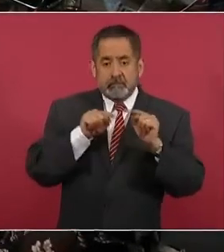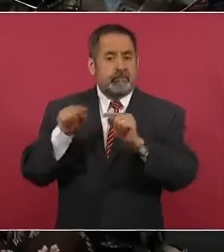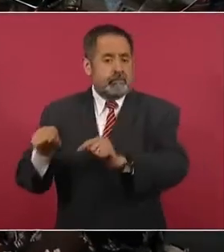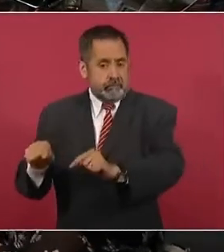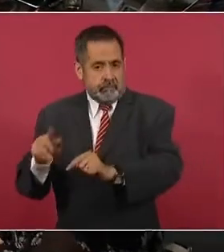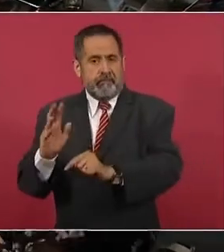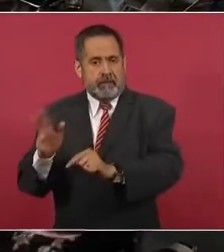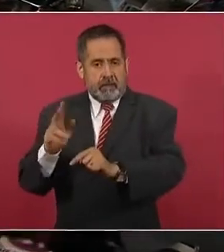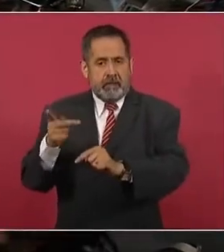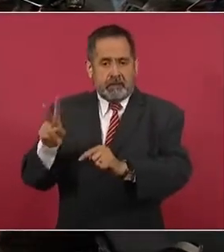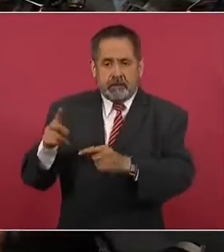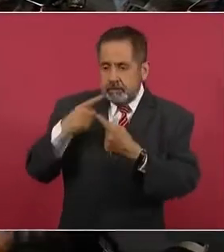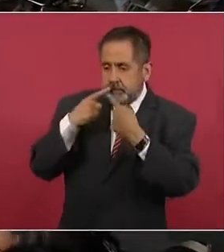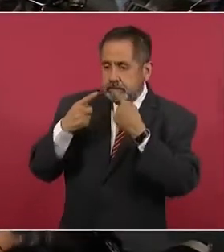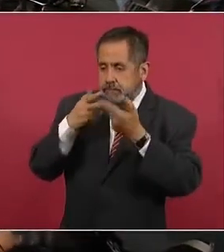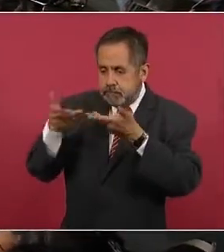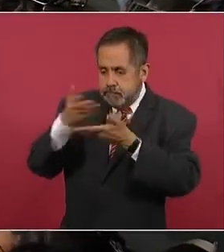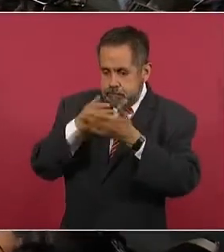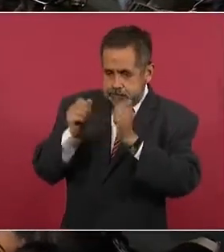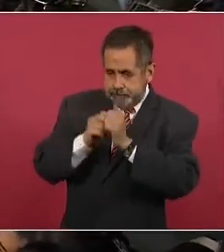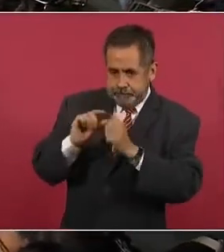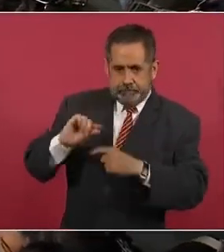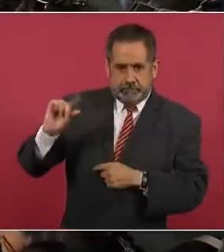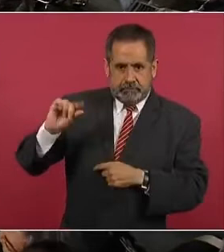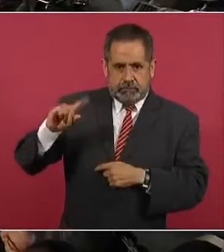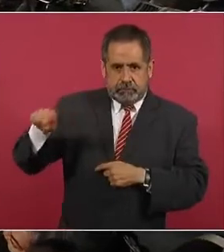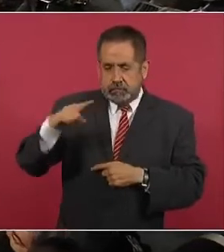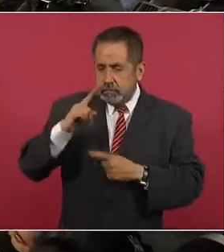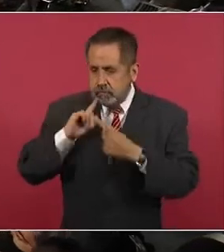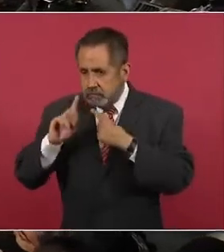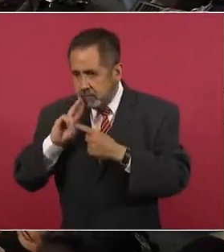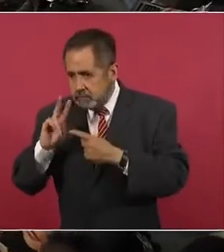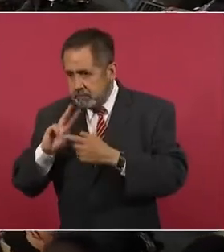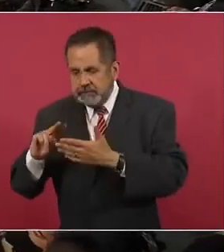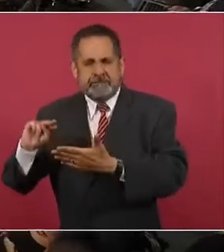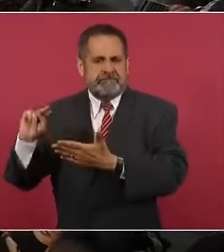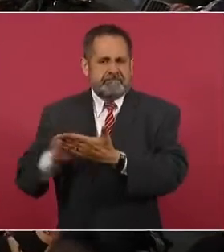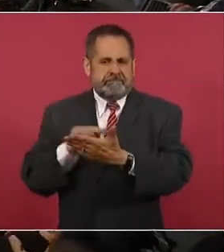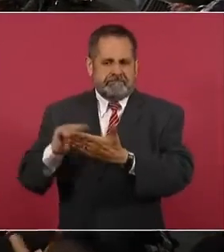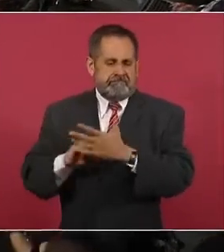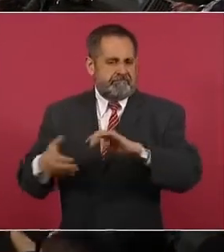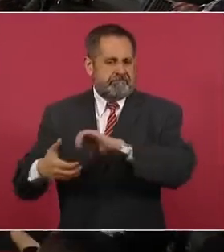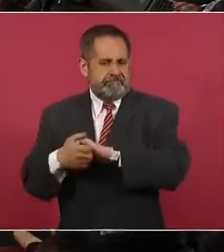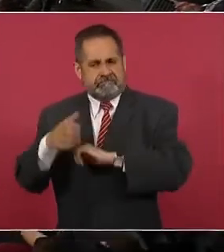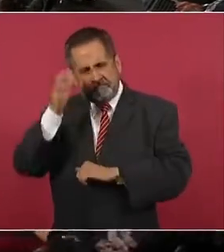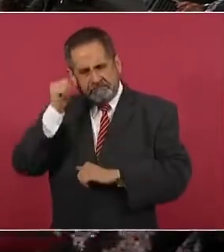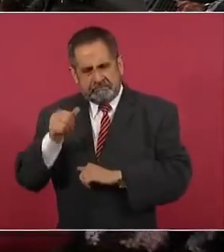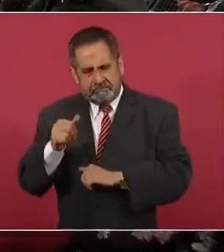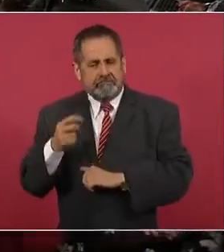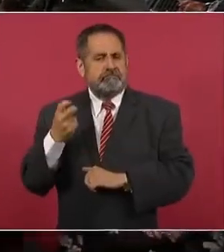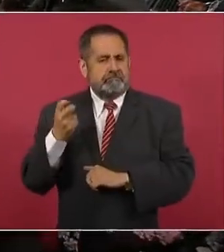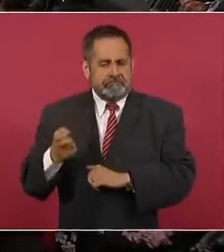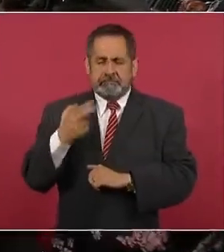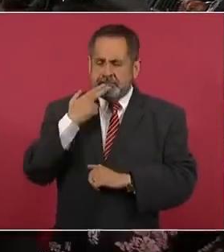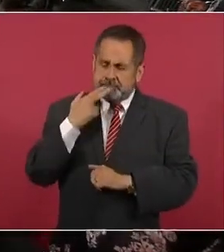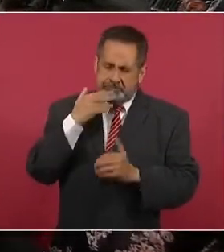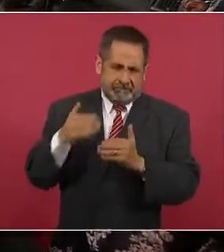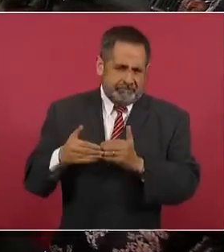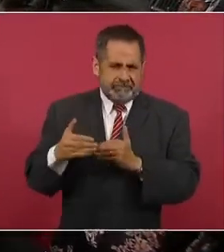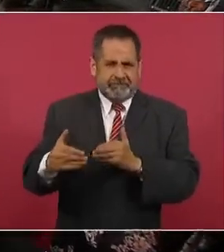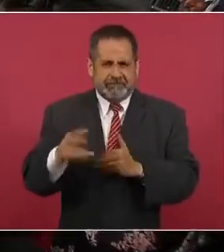Puerto Vallarta, dialogando con los funcionarios para que firmen ya ese documento y que podamos tener